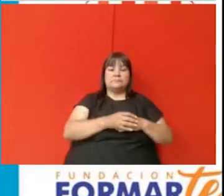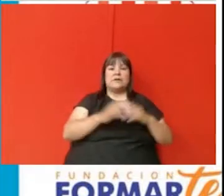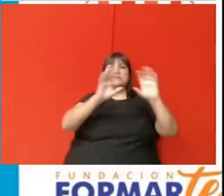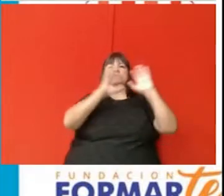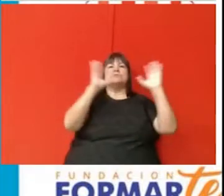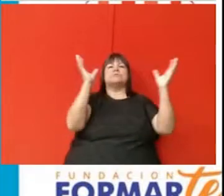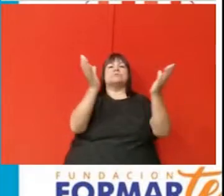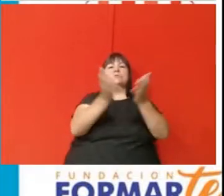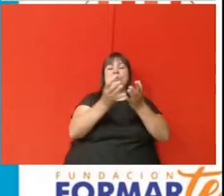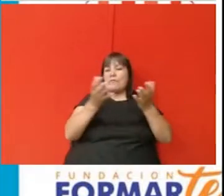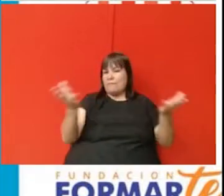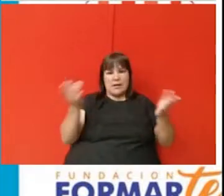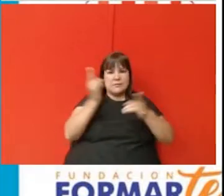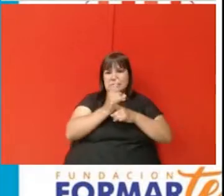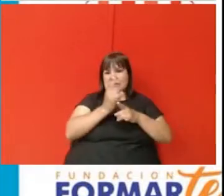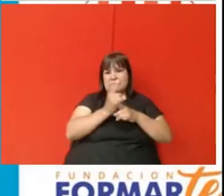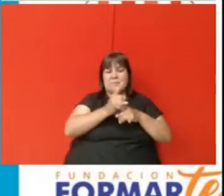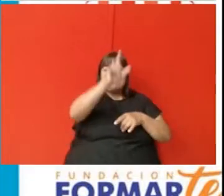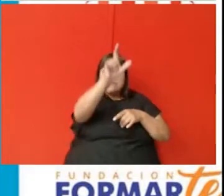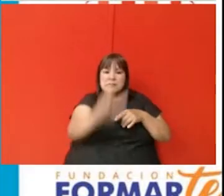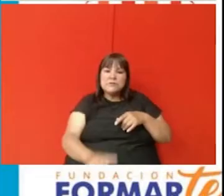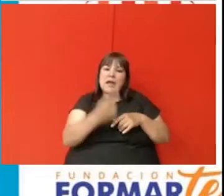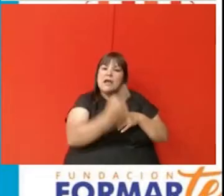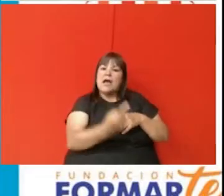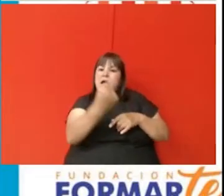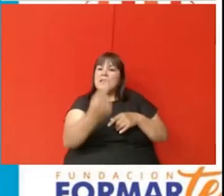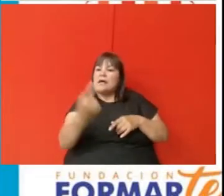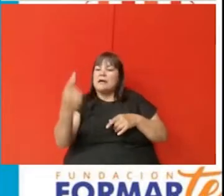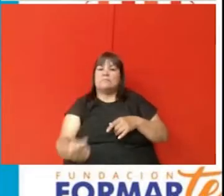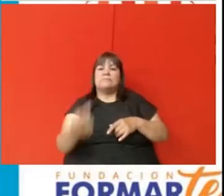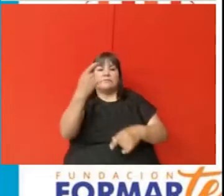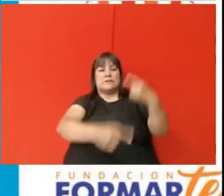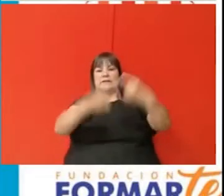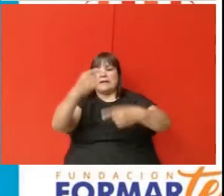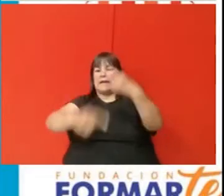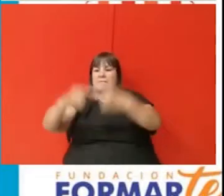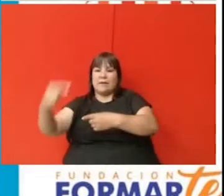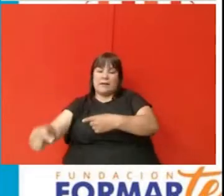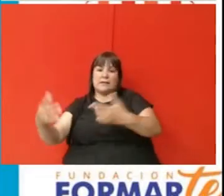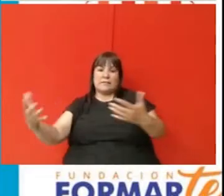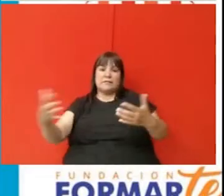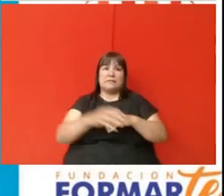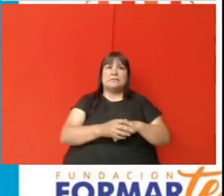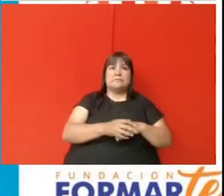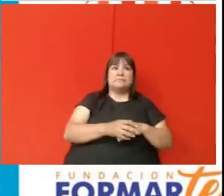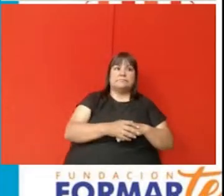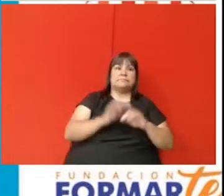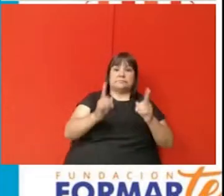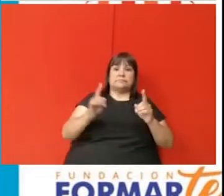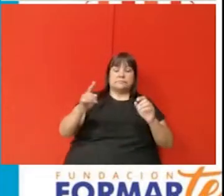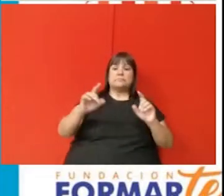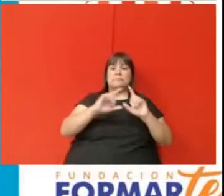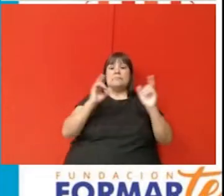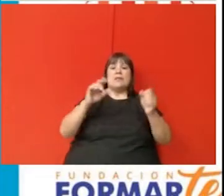global, que es la persona es singular, que es interdependiente, que es miembro de una